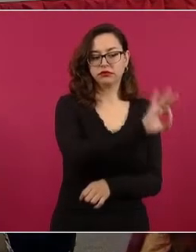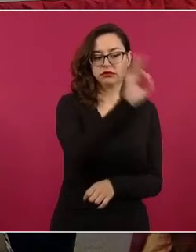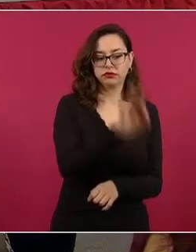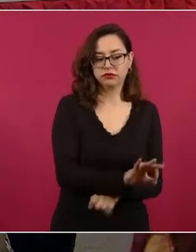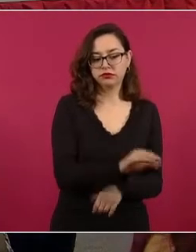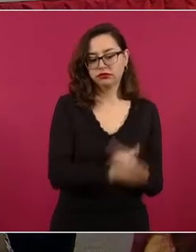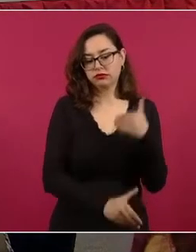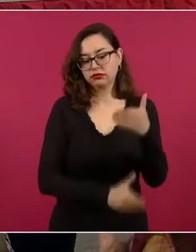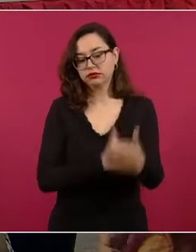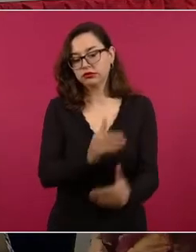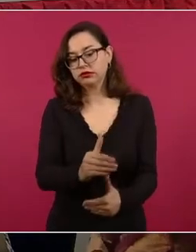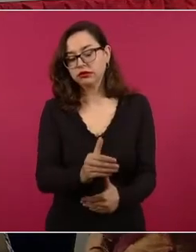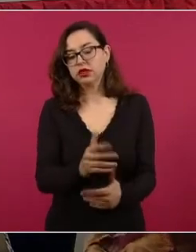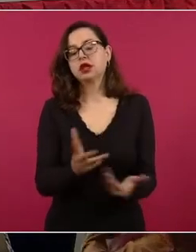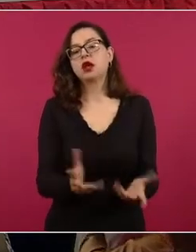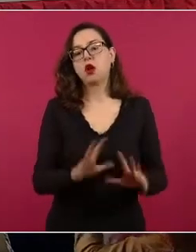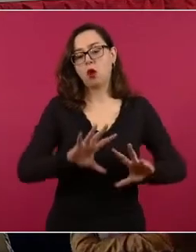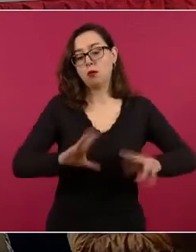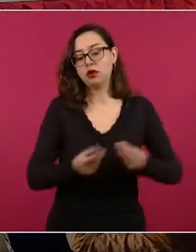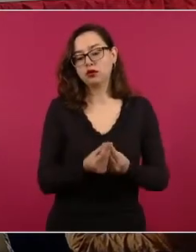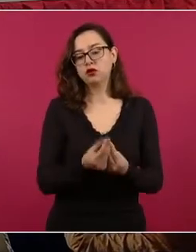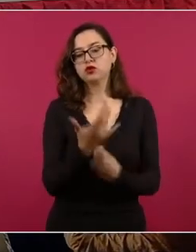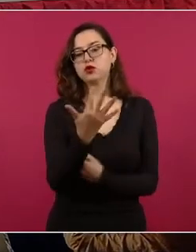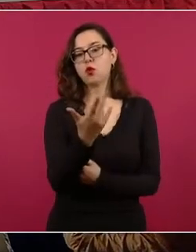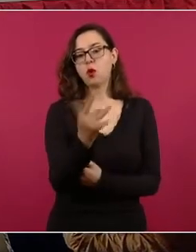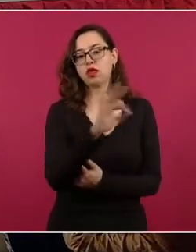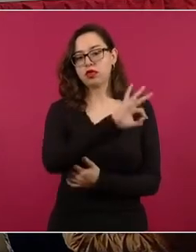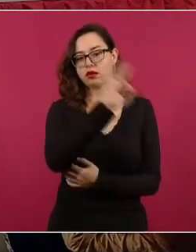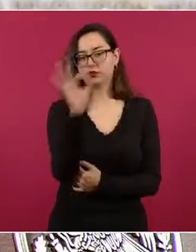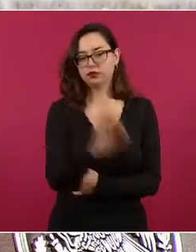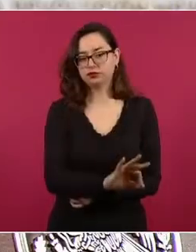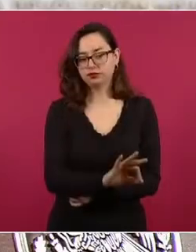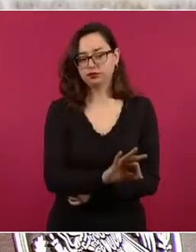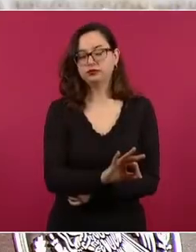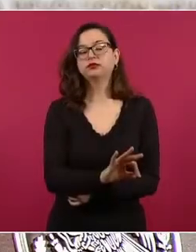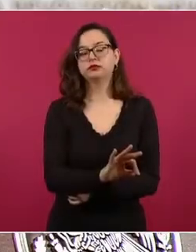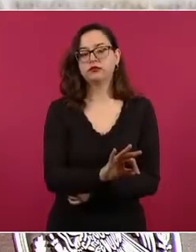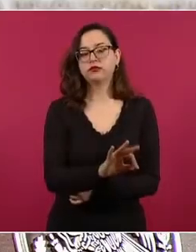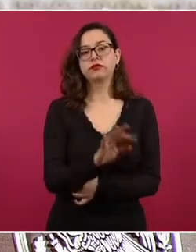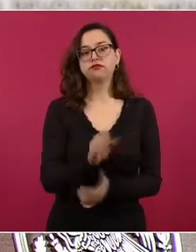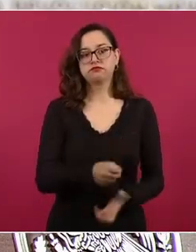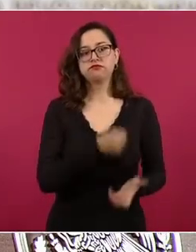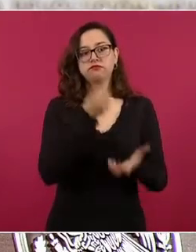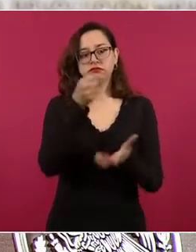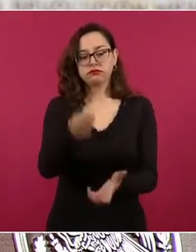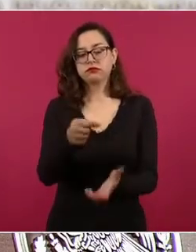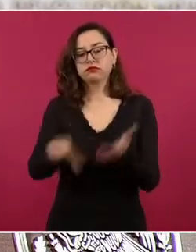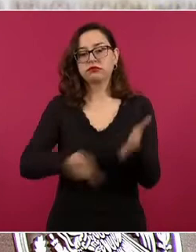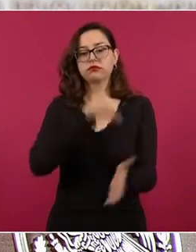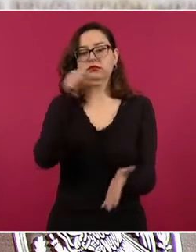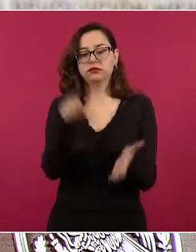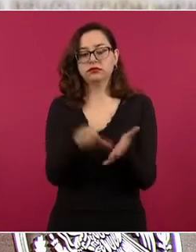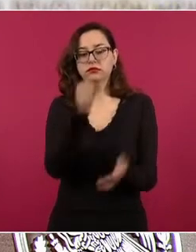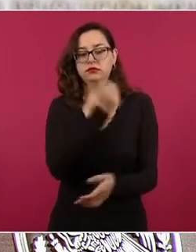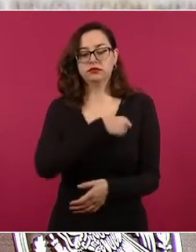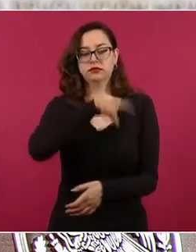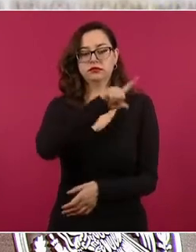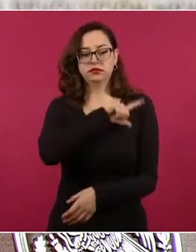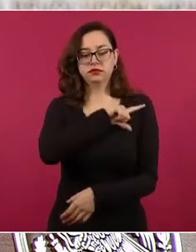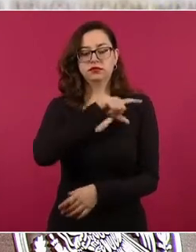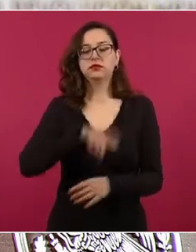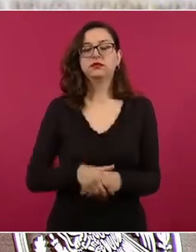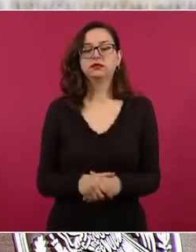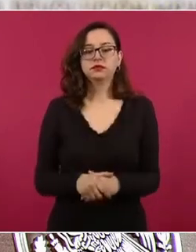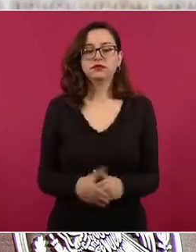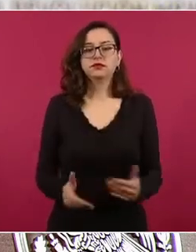del 50% en la inversión que realiza INSABI en los 50 centros de salud de primer nivel. En